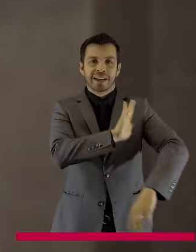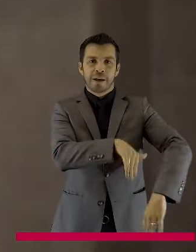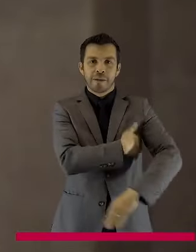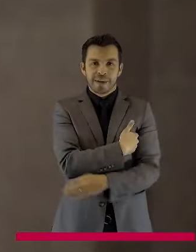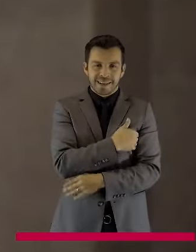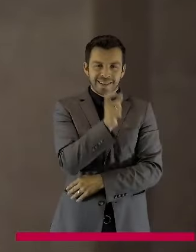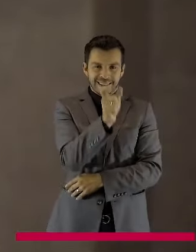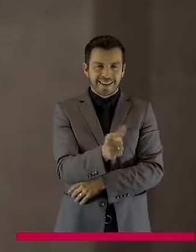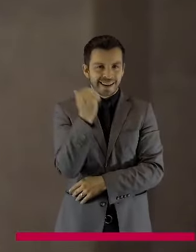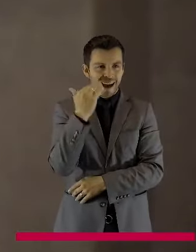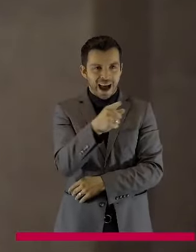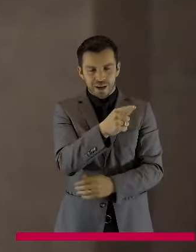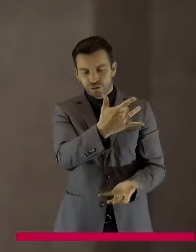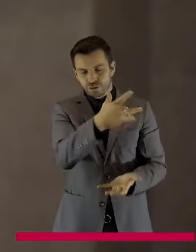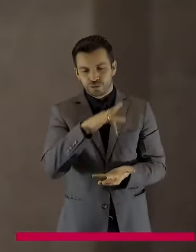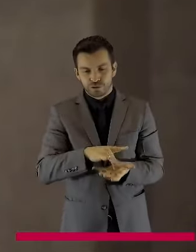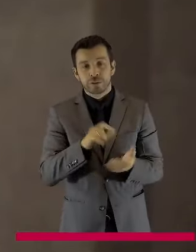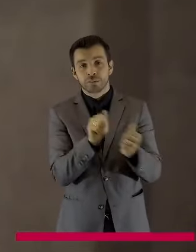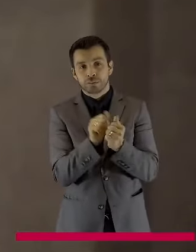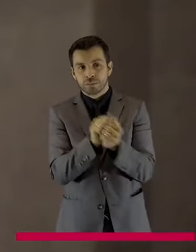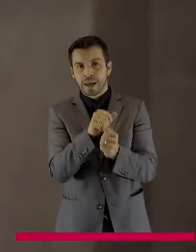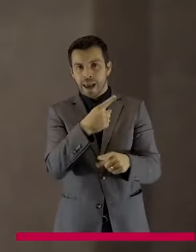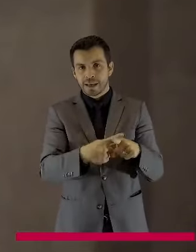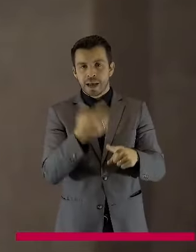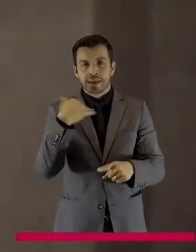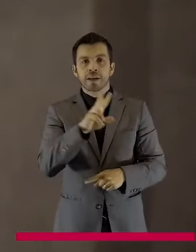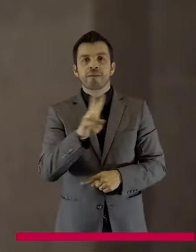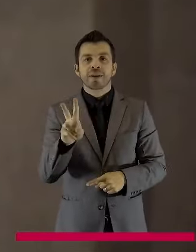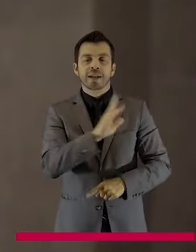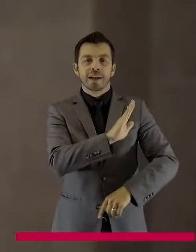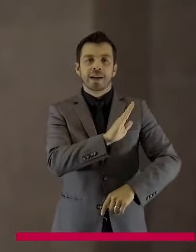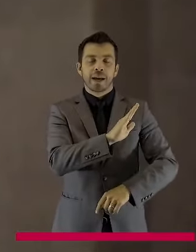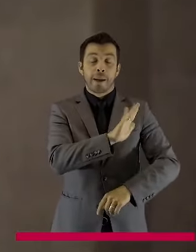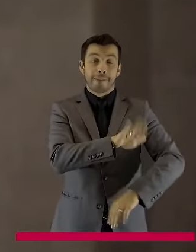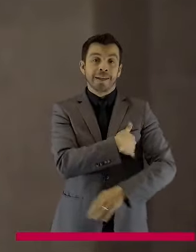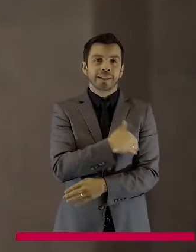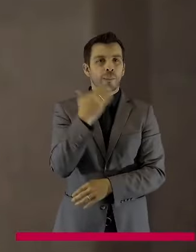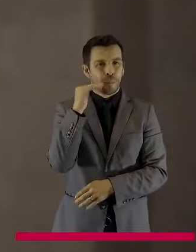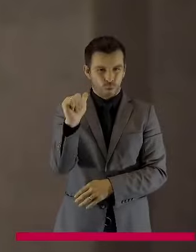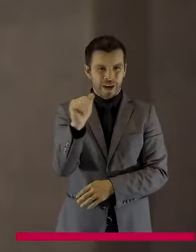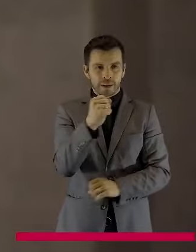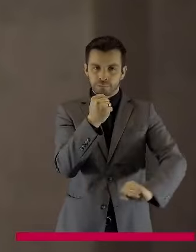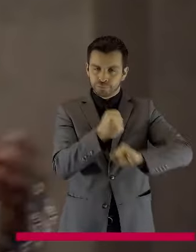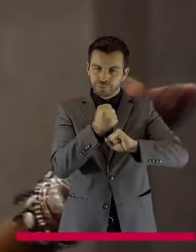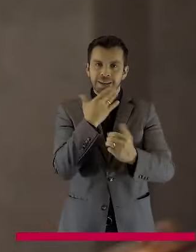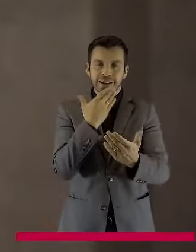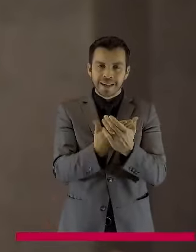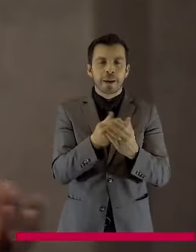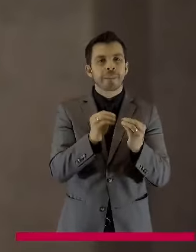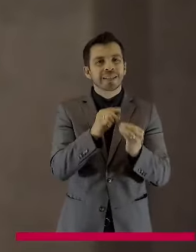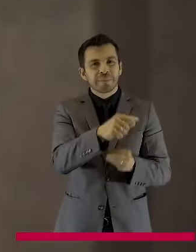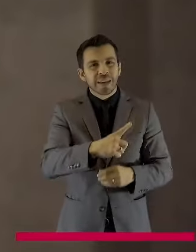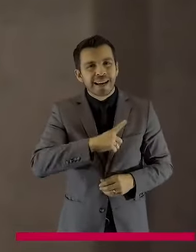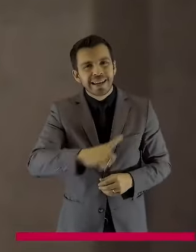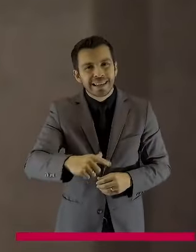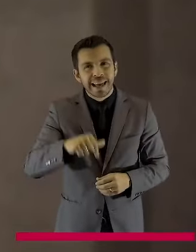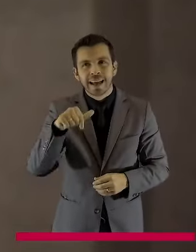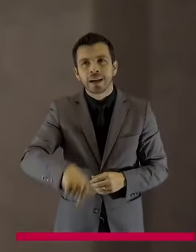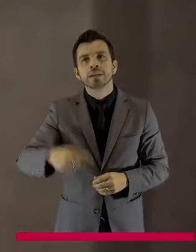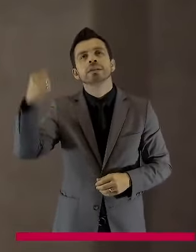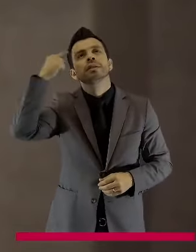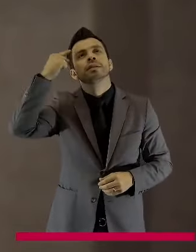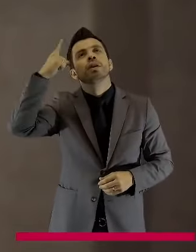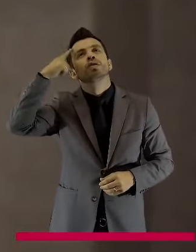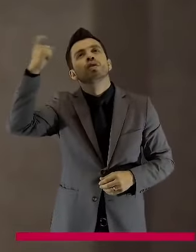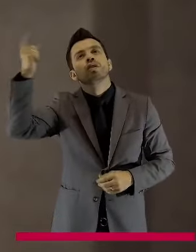también nos acompañó, es viceministra de las mujeres que también nos acompañó y lideró este sueño y